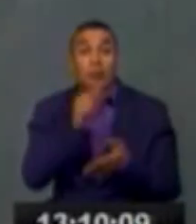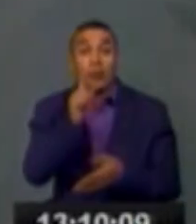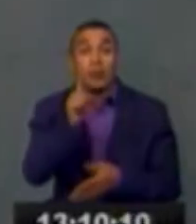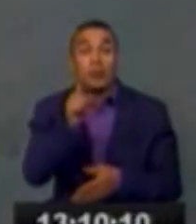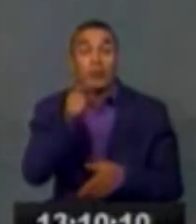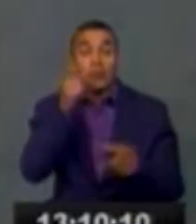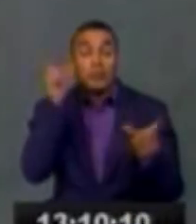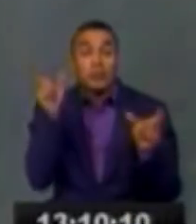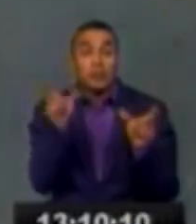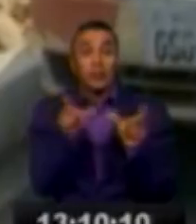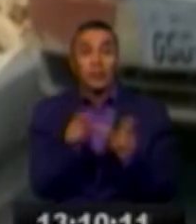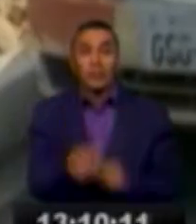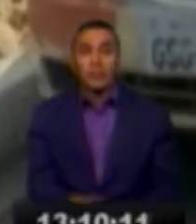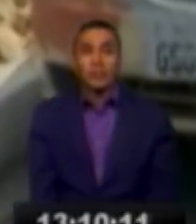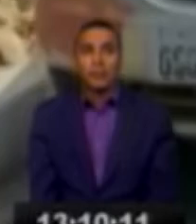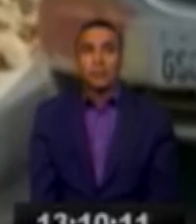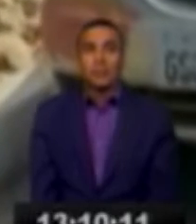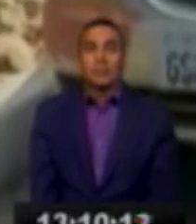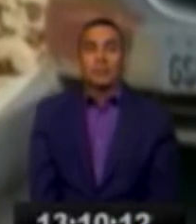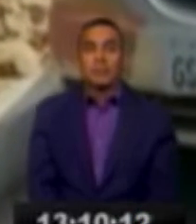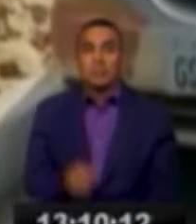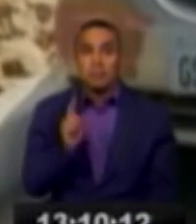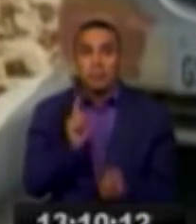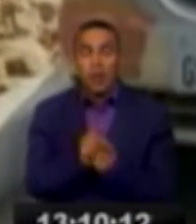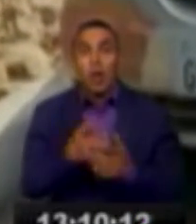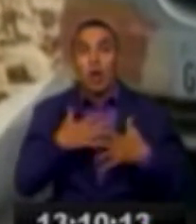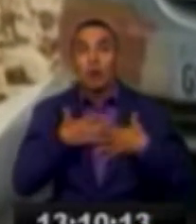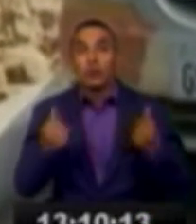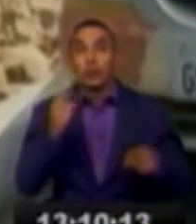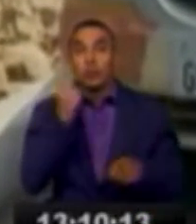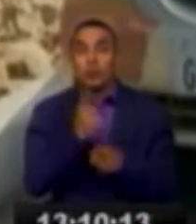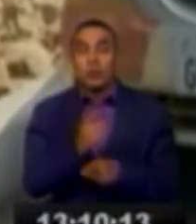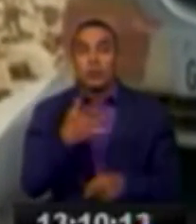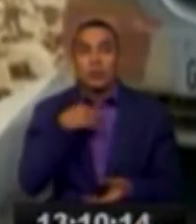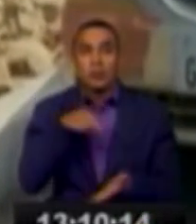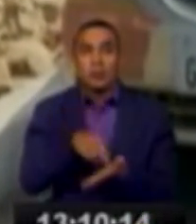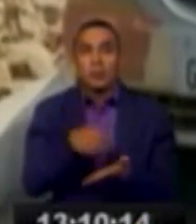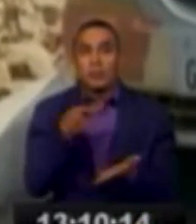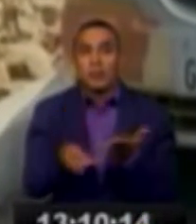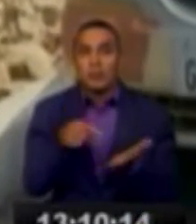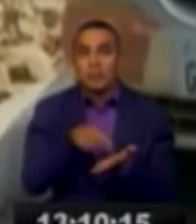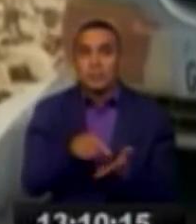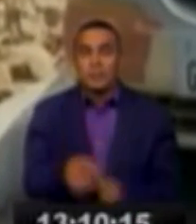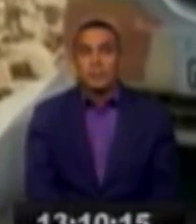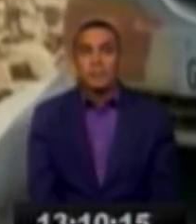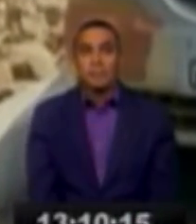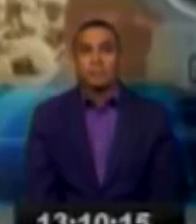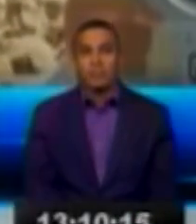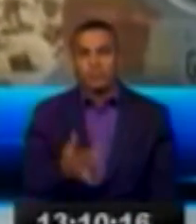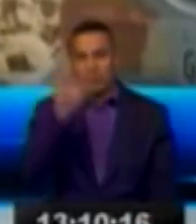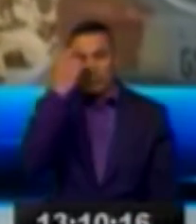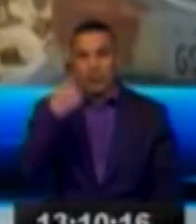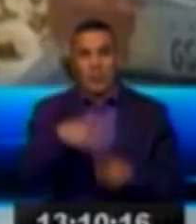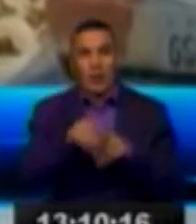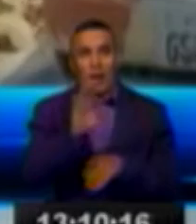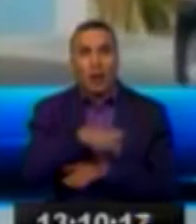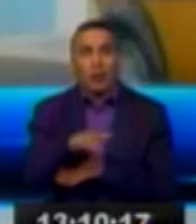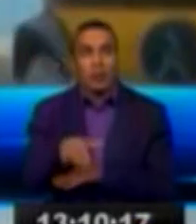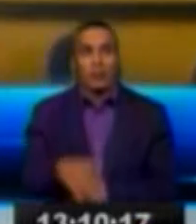la fiscalía. Es muy sorprendido y asustado por lo que había sucedido acá, pues la intoxicación de varios